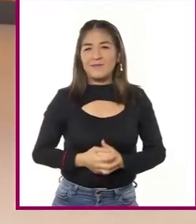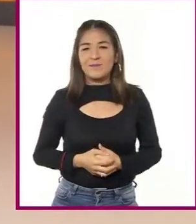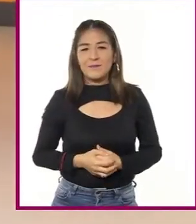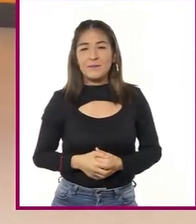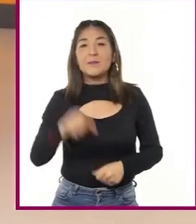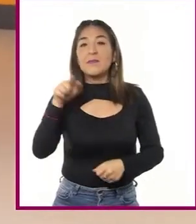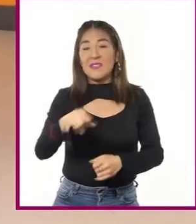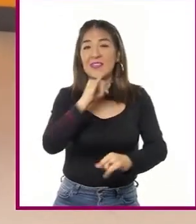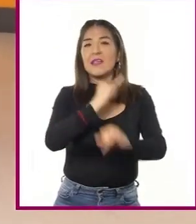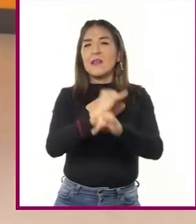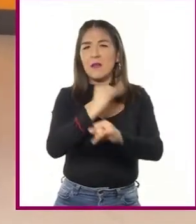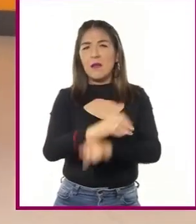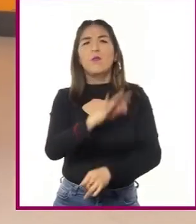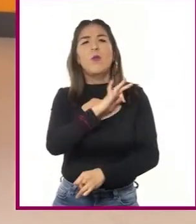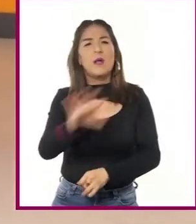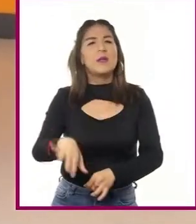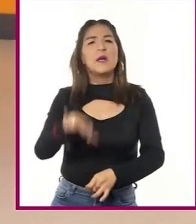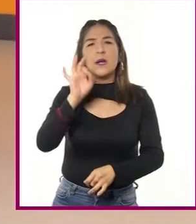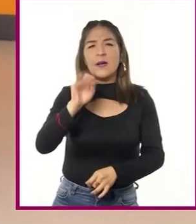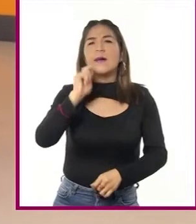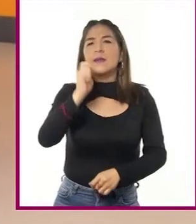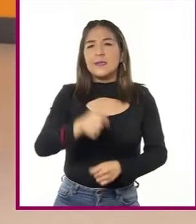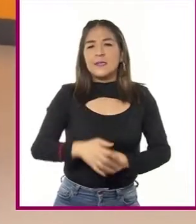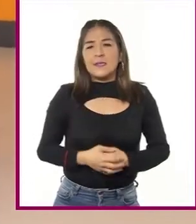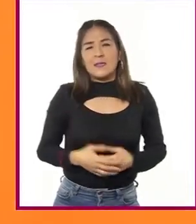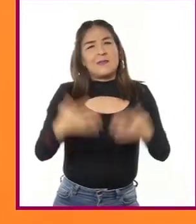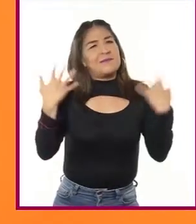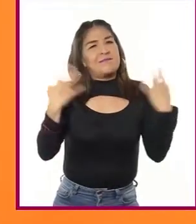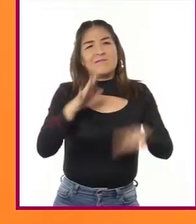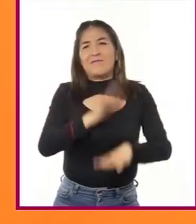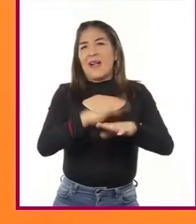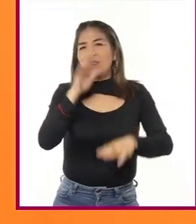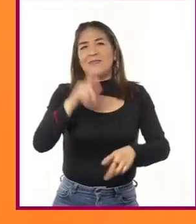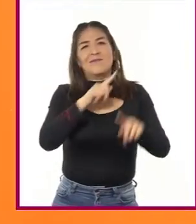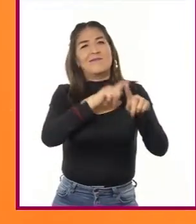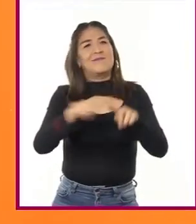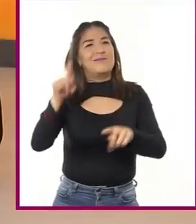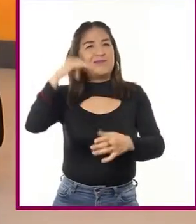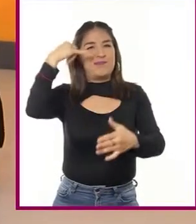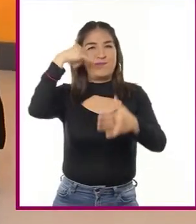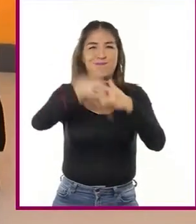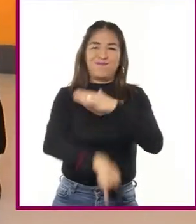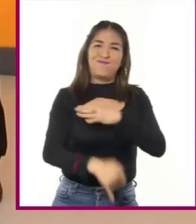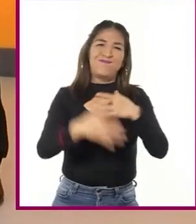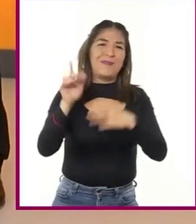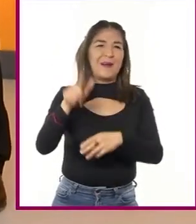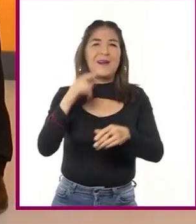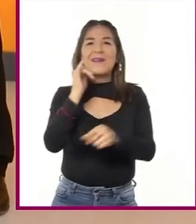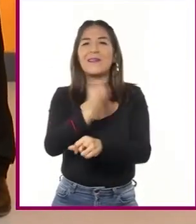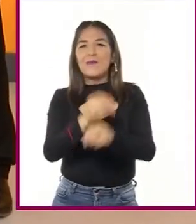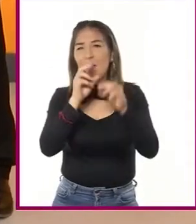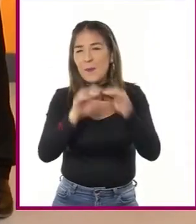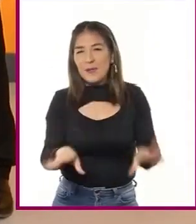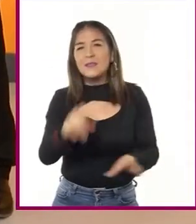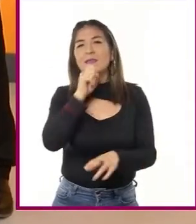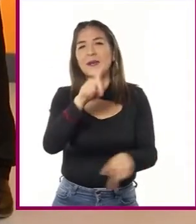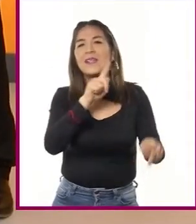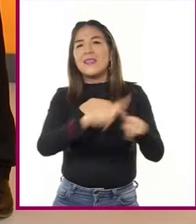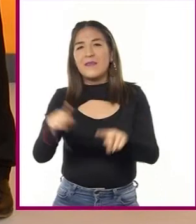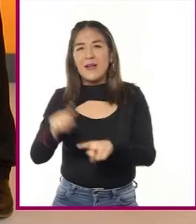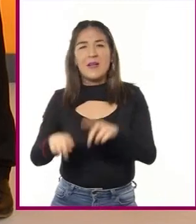En Internet podemos encontrar una gama diversa, por no decir infinita, de información y además de